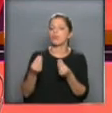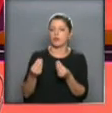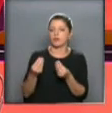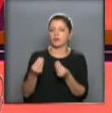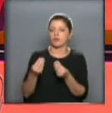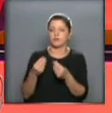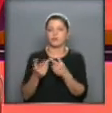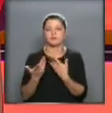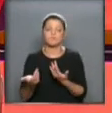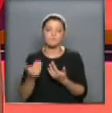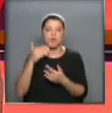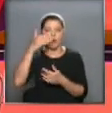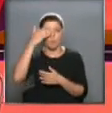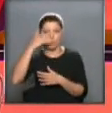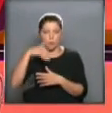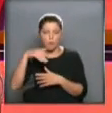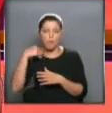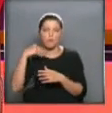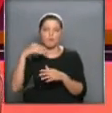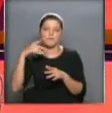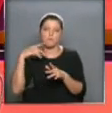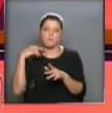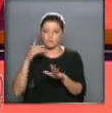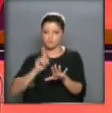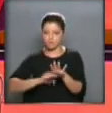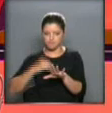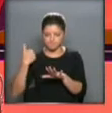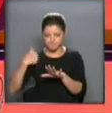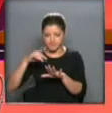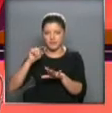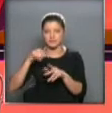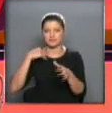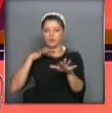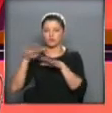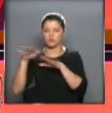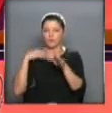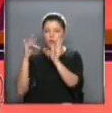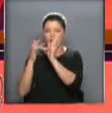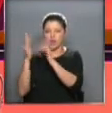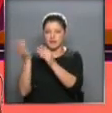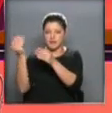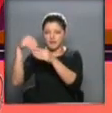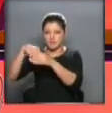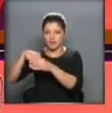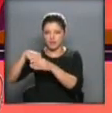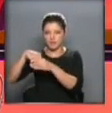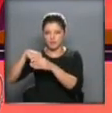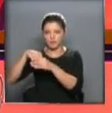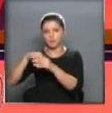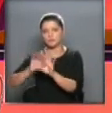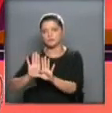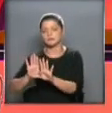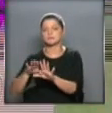salen a la luz cosas relacionadas con la iglesia, en donde se involucran en ámbitos que no están